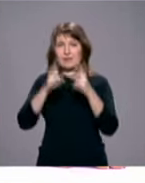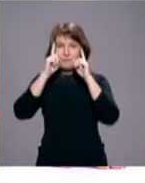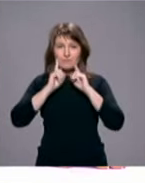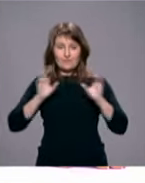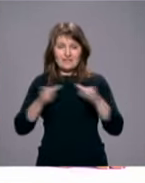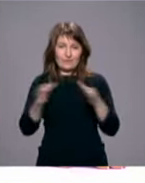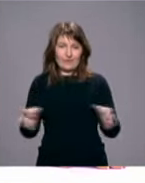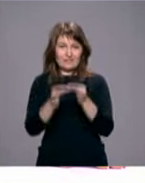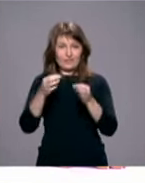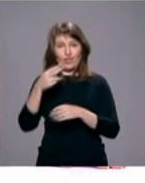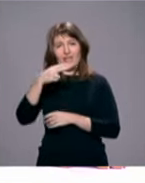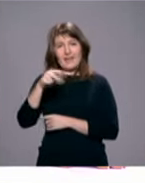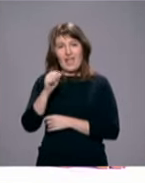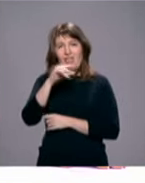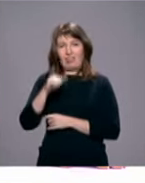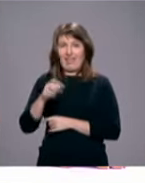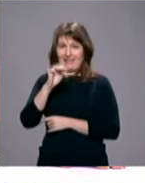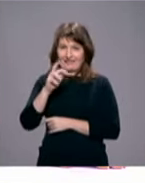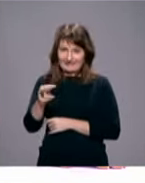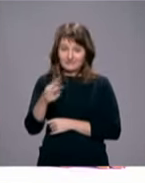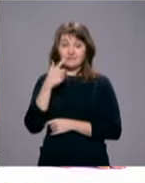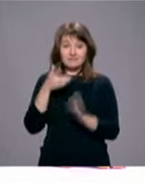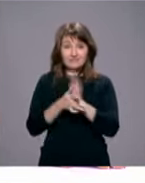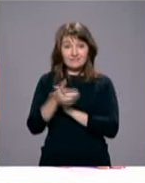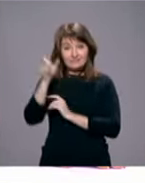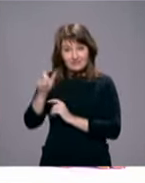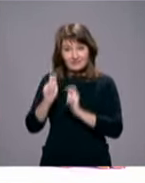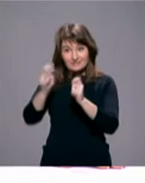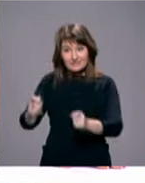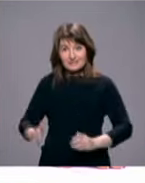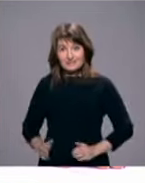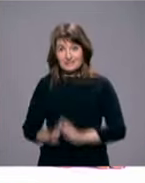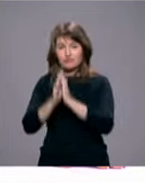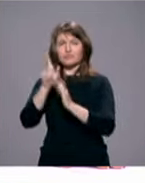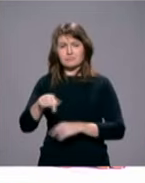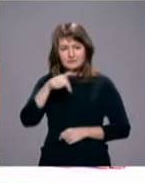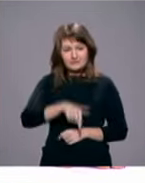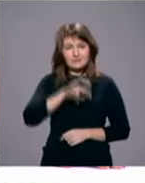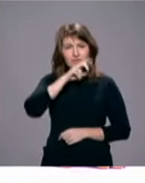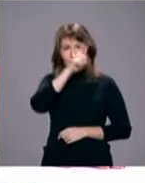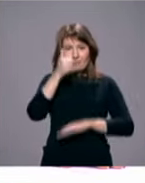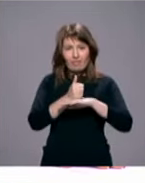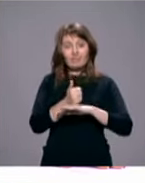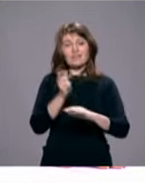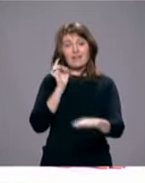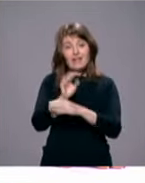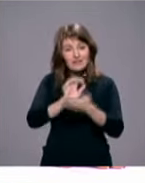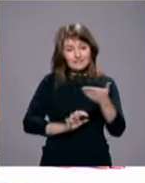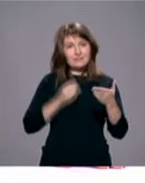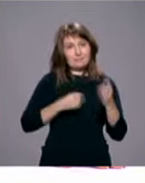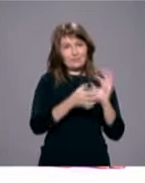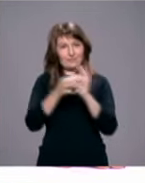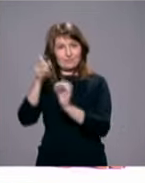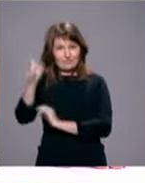esta semana el arzobispo de madrid monseñor carlos osoro que concelebró también en la ceremonia de canonización dedica su carta al nuevo santo vamos a